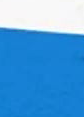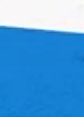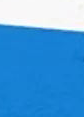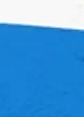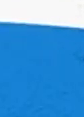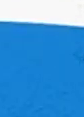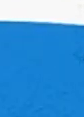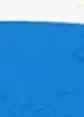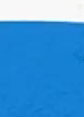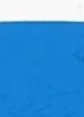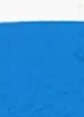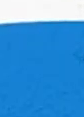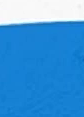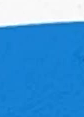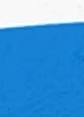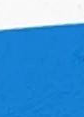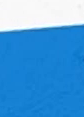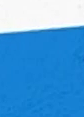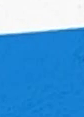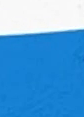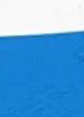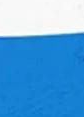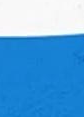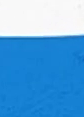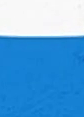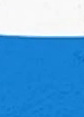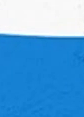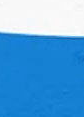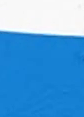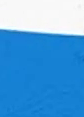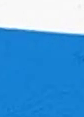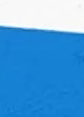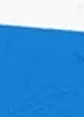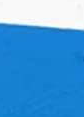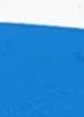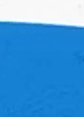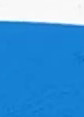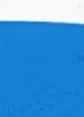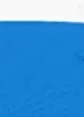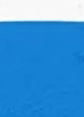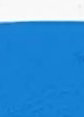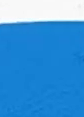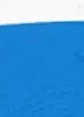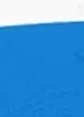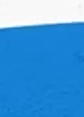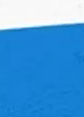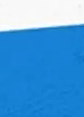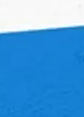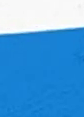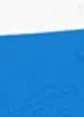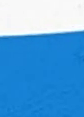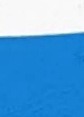Juega creyendo que será posible. Esto fue el sorteo Loto.